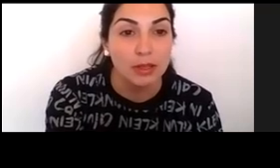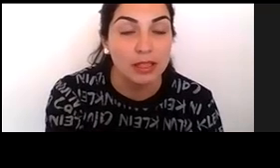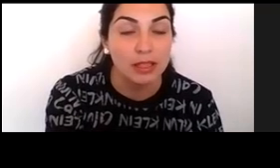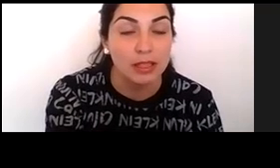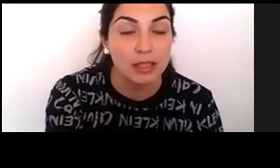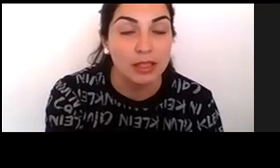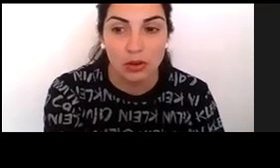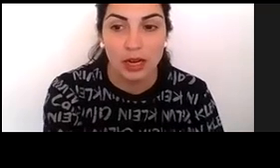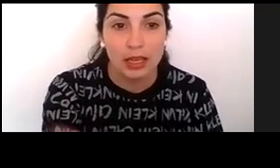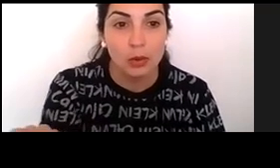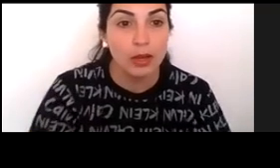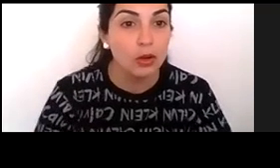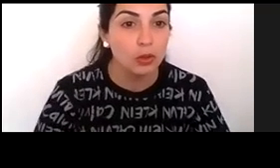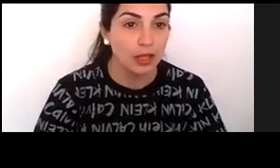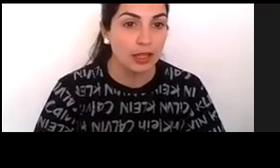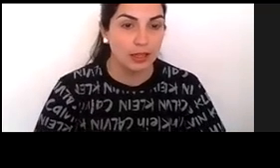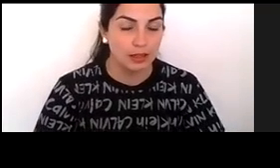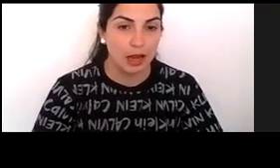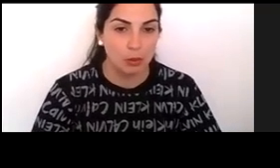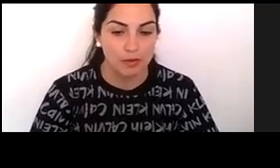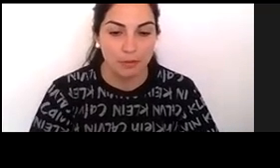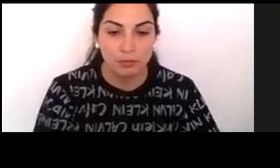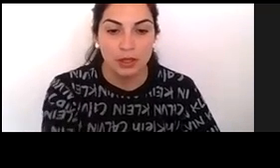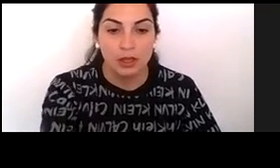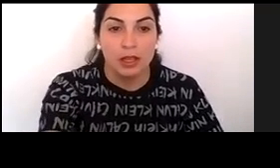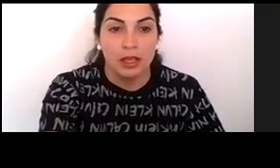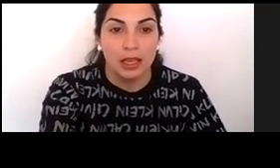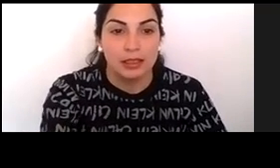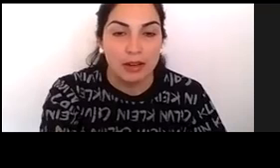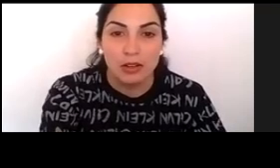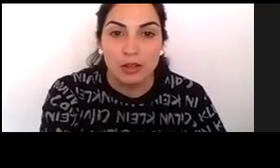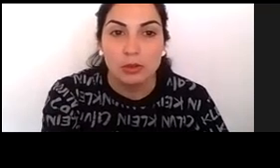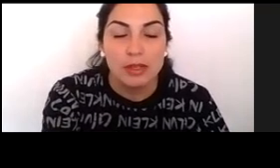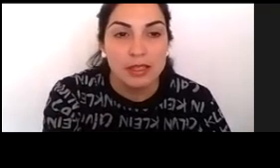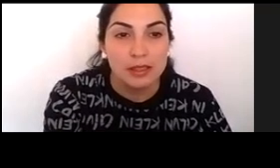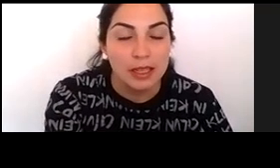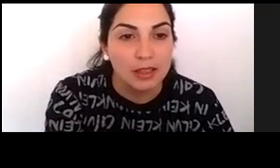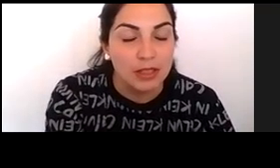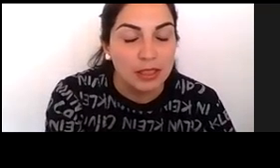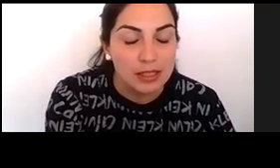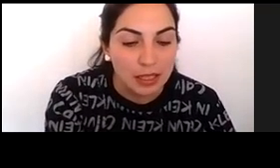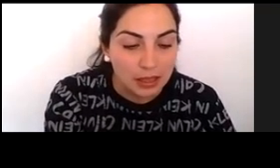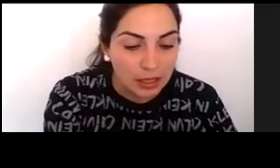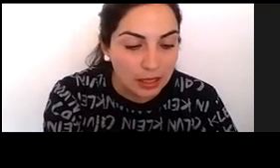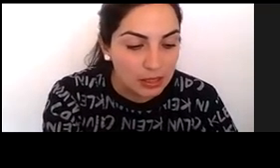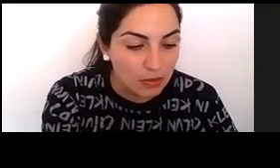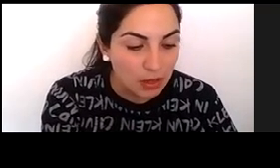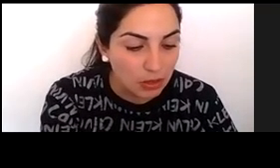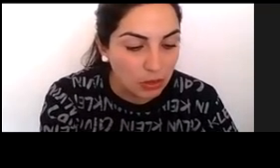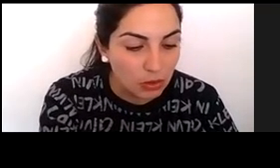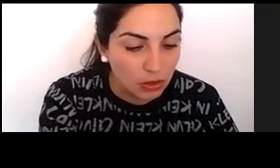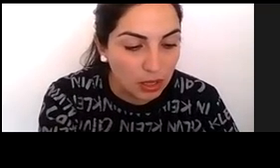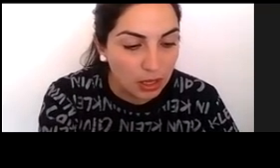retroalimentación a esta hora y luego ustedes rinden la prueba. El trabajo del BookTubers se entrega hasta el 27, he